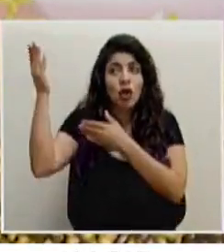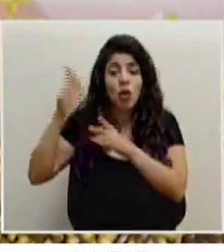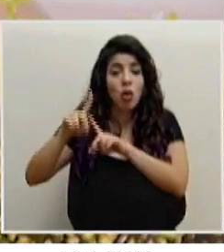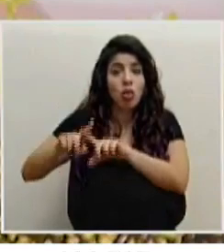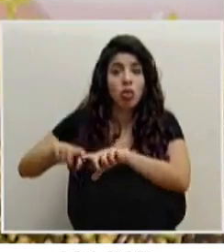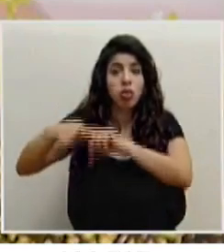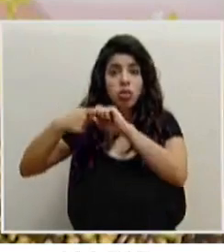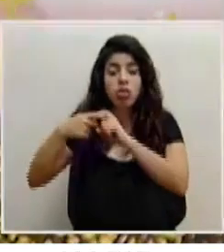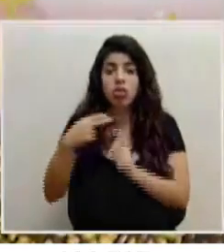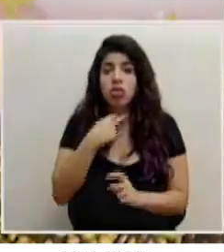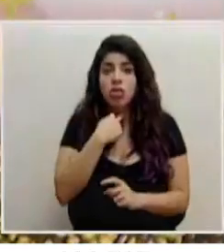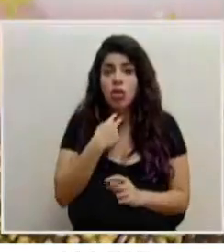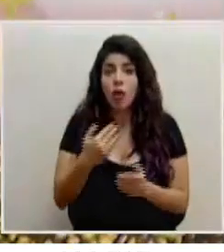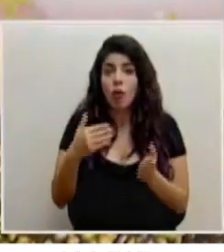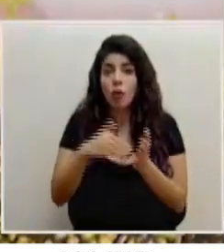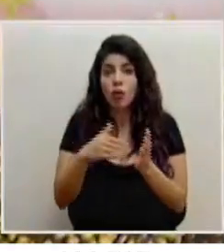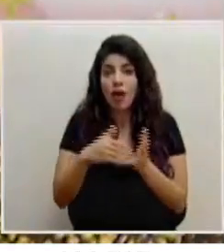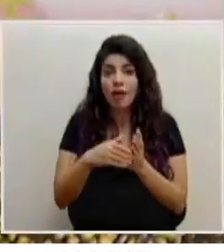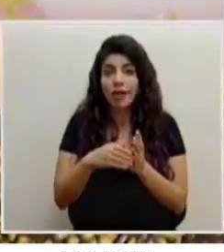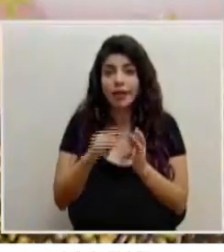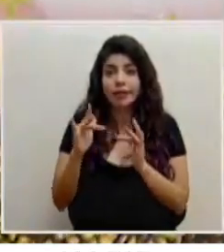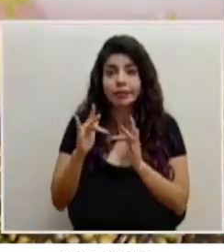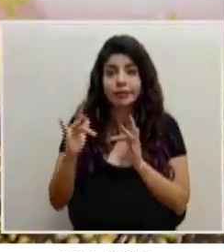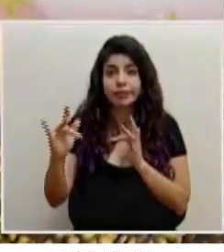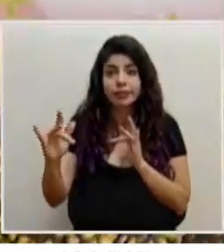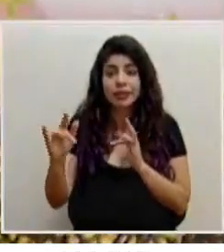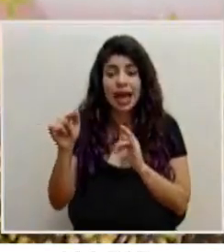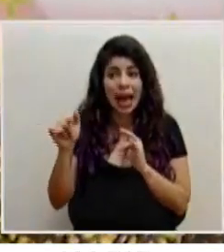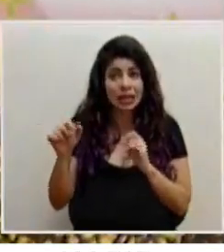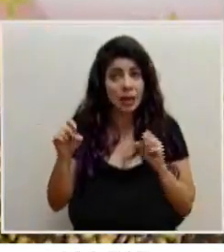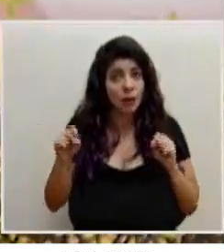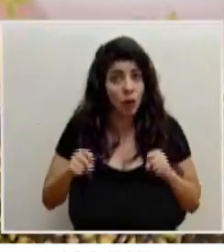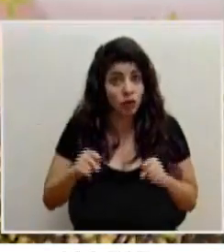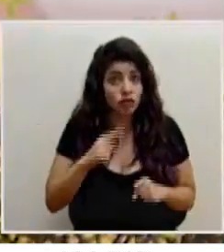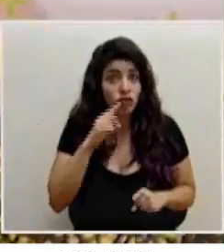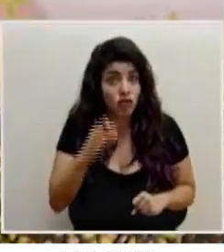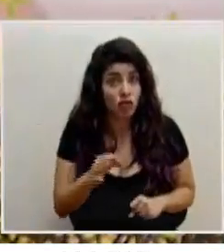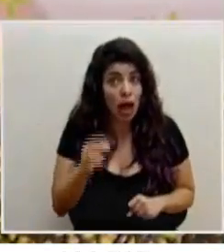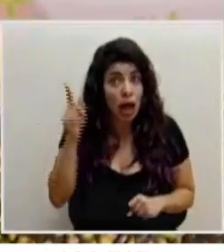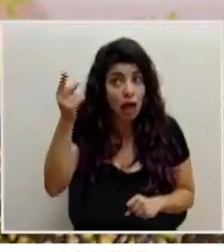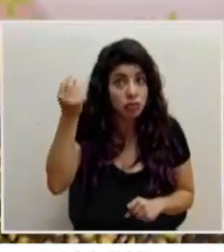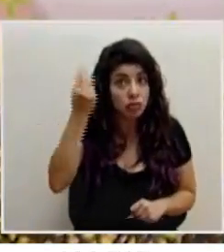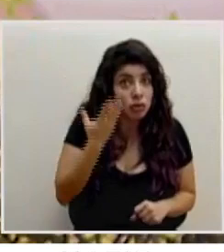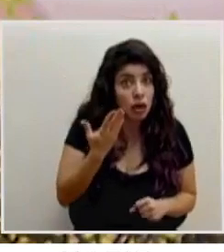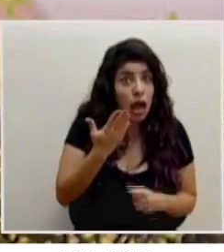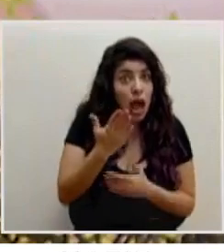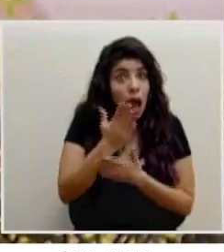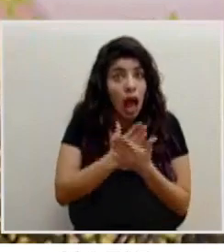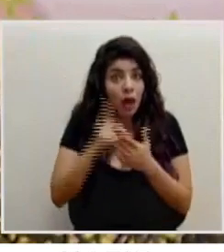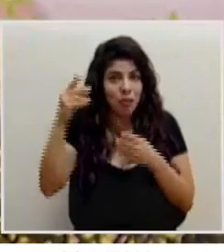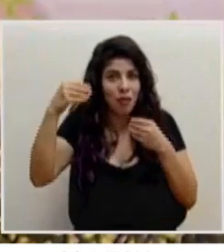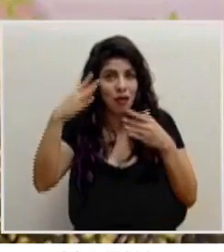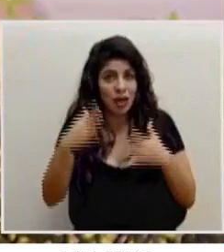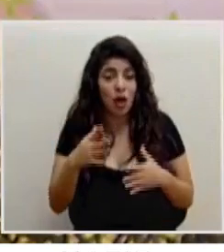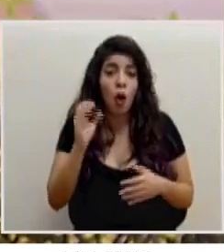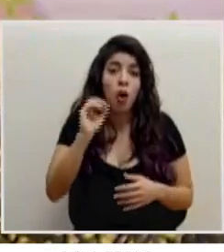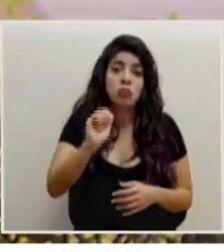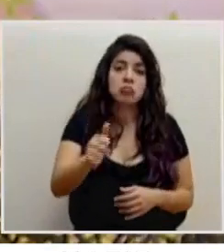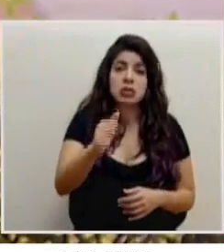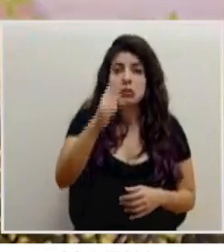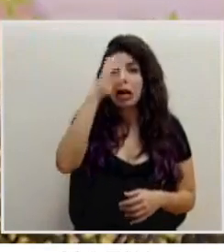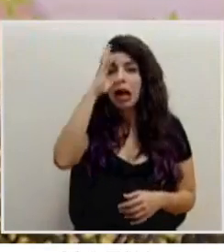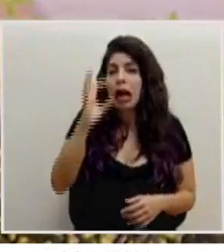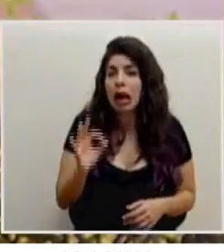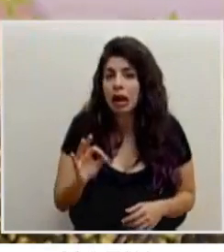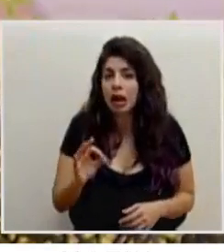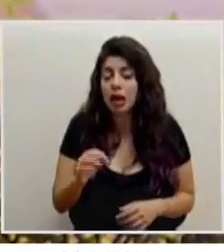vacunas, que nos vuelva a tener un lapso en vacío. ¿Esa es una posibilidad real? ¿Nos han notificado los proveedores? ¿Es una conjetura que ustedes hacen? ¿Y cuál es